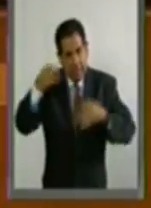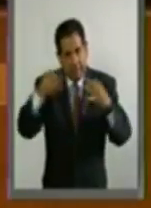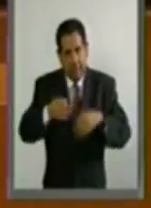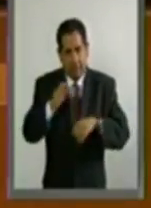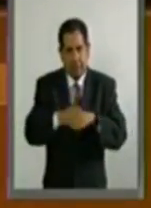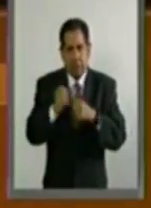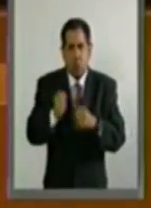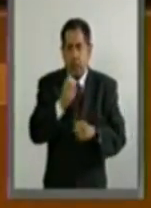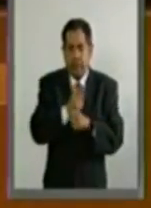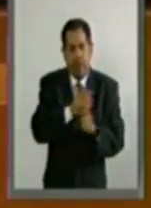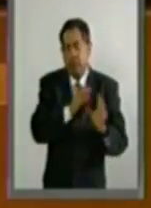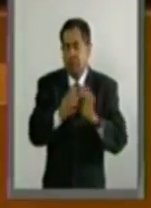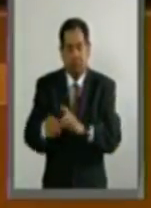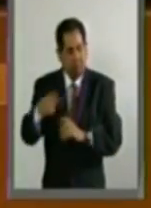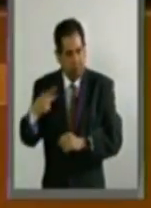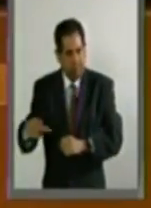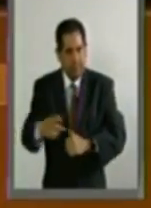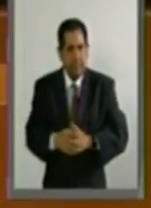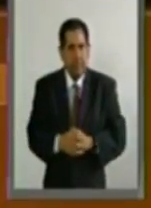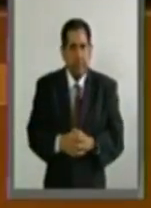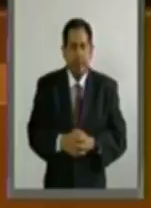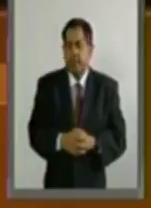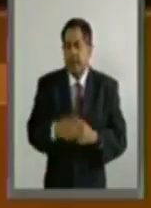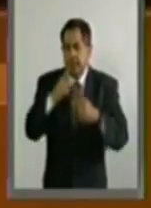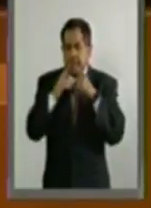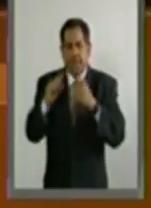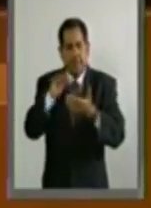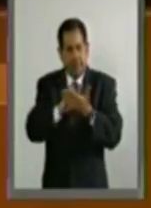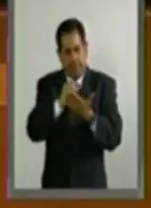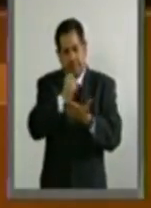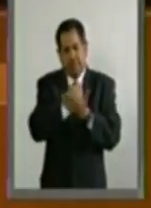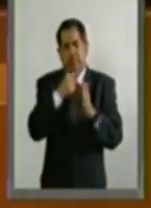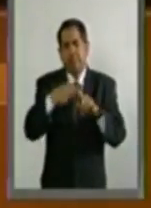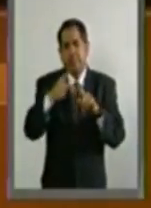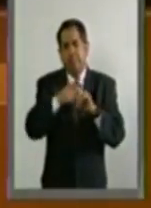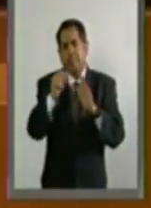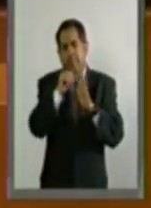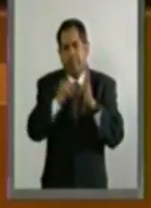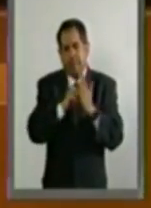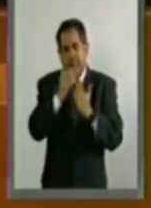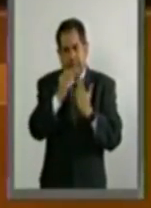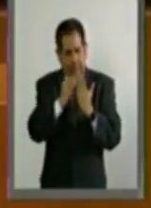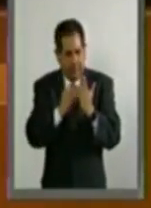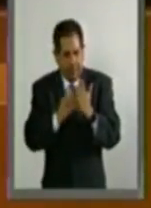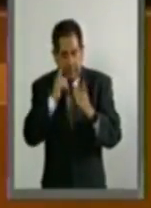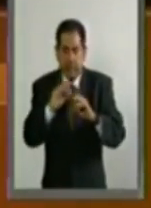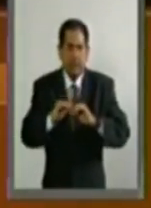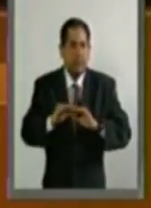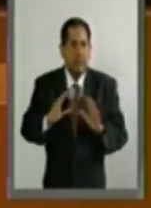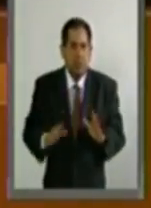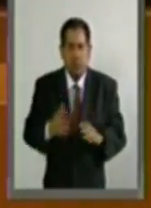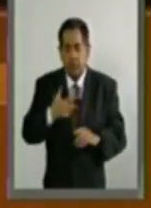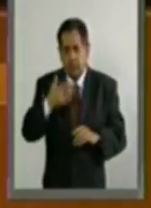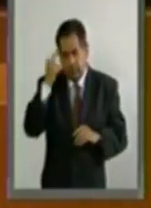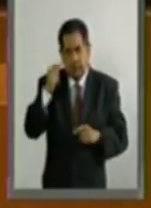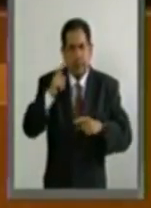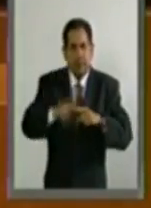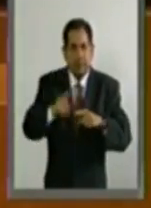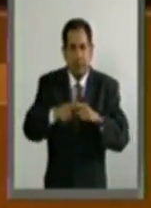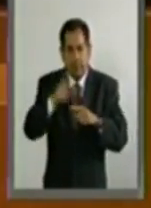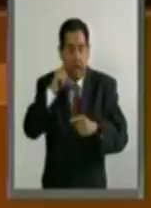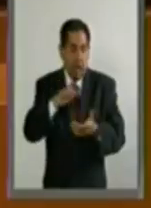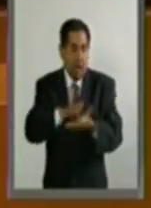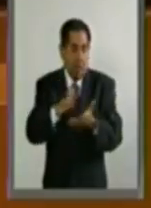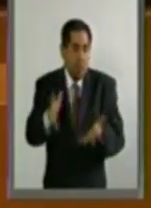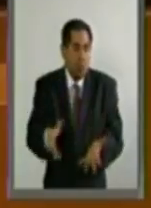jurídica respectiva. Lo establecido por dichos artículos es a todas luces fundamental para